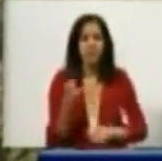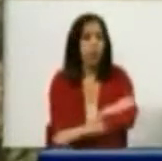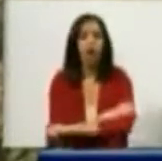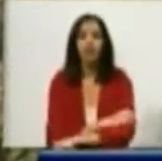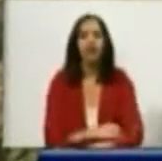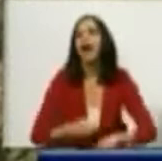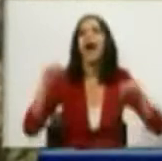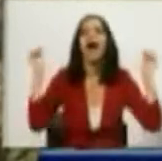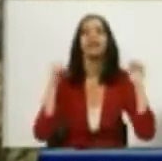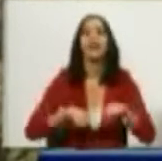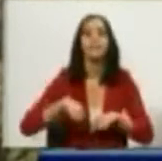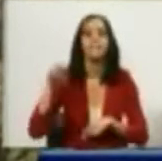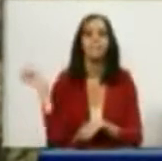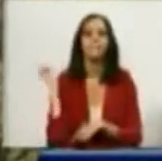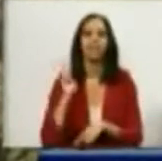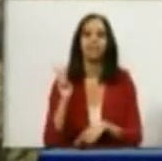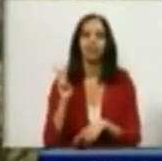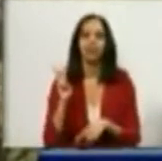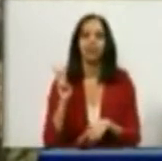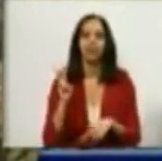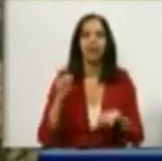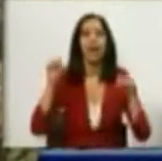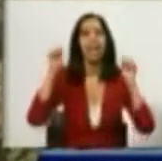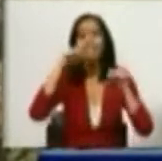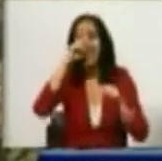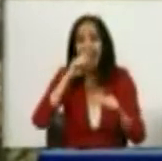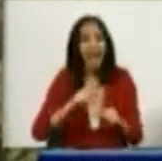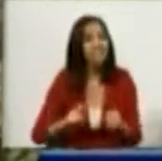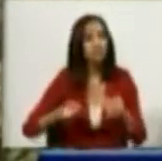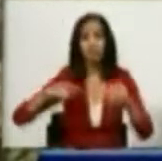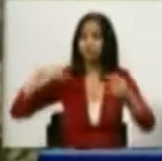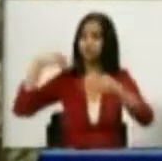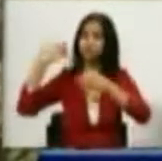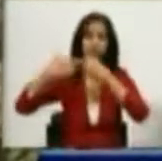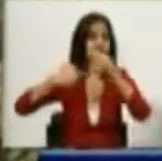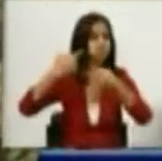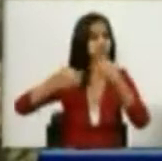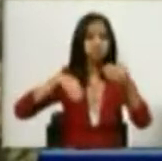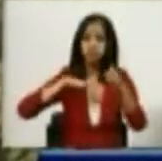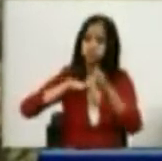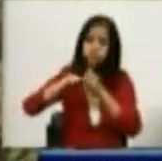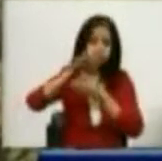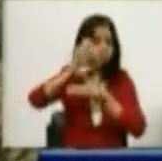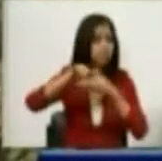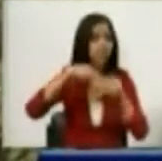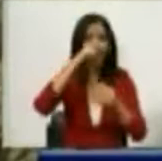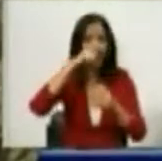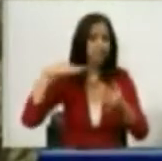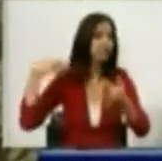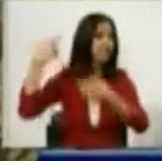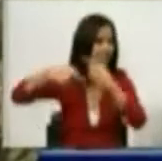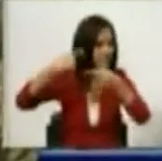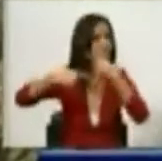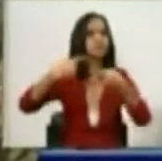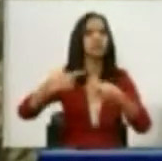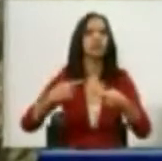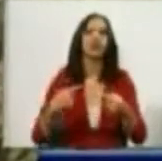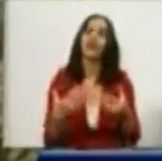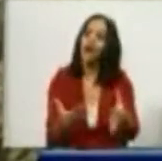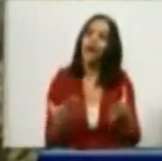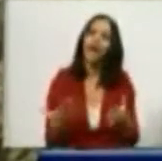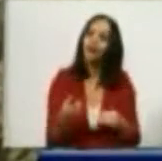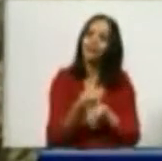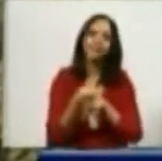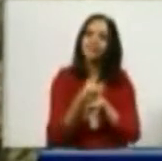aquí en Venezuela por este año por el que viene por todos los que vienen en este siglo y el siglo que viene lo va a gobernar